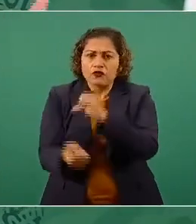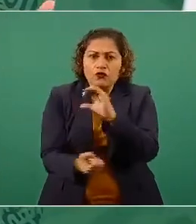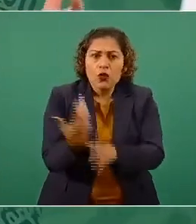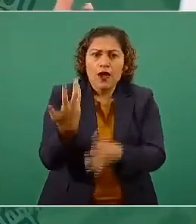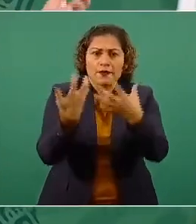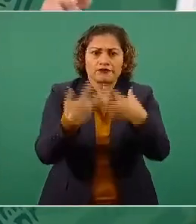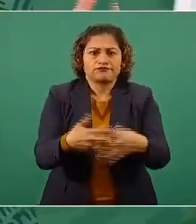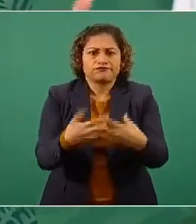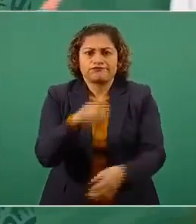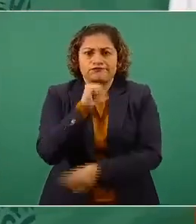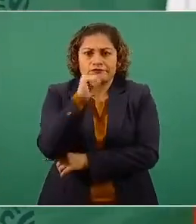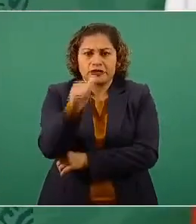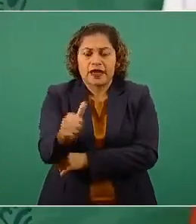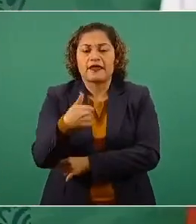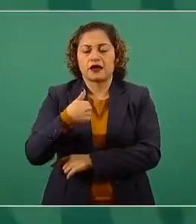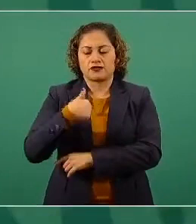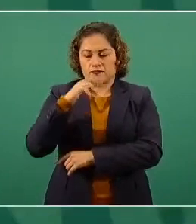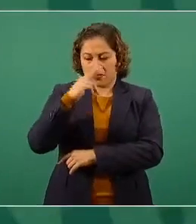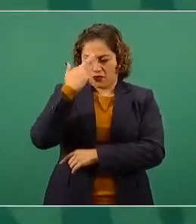Fui a una gira a Tula